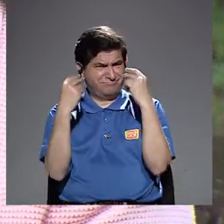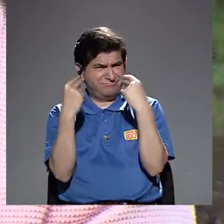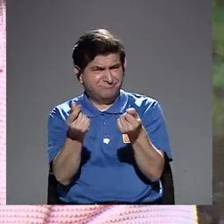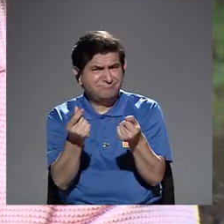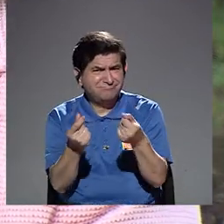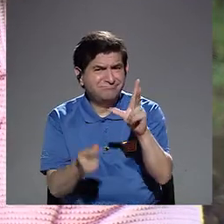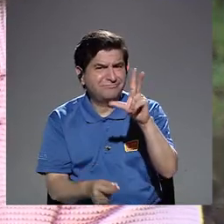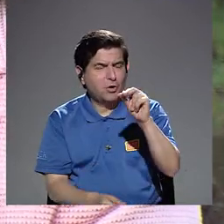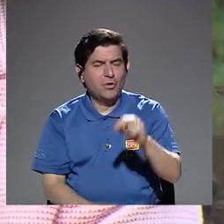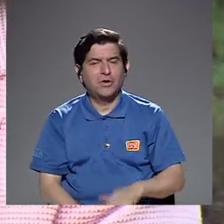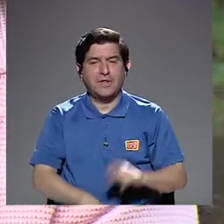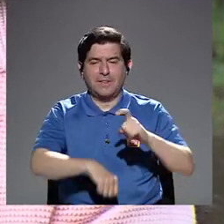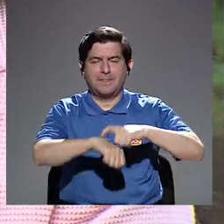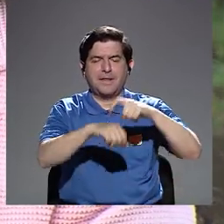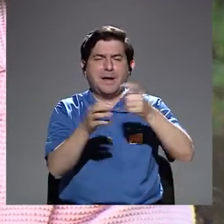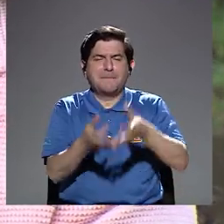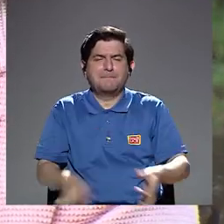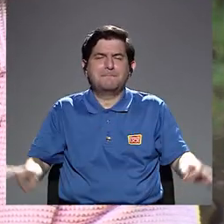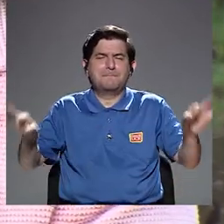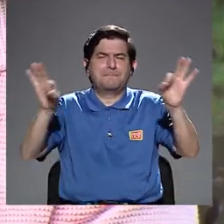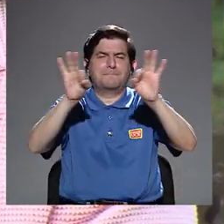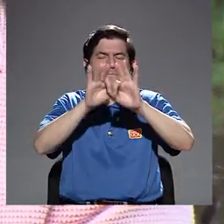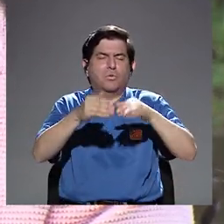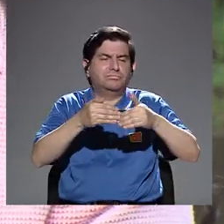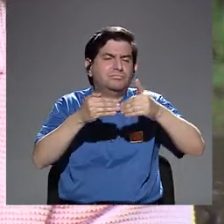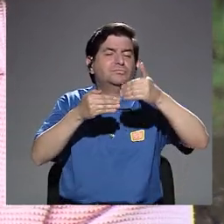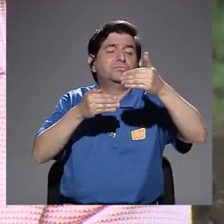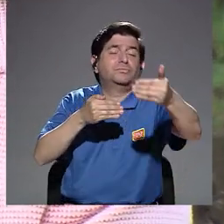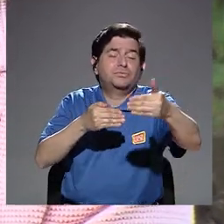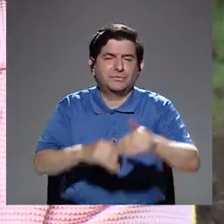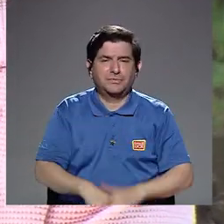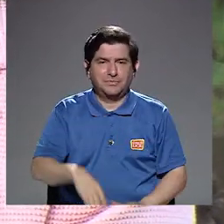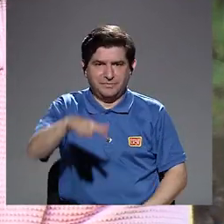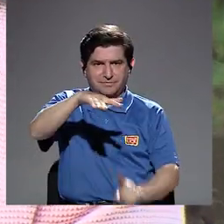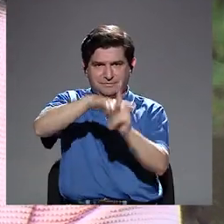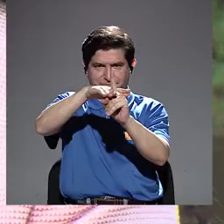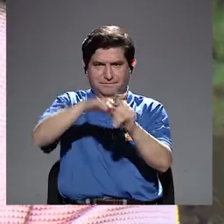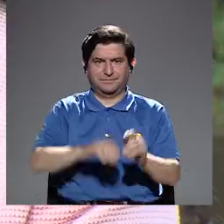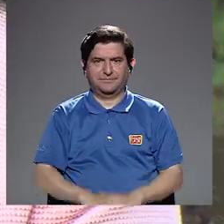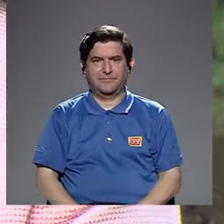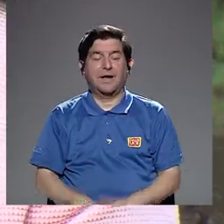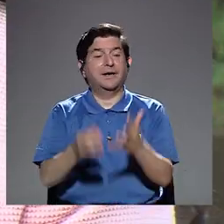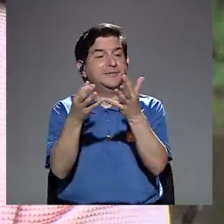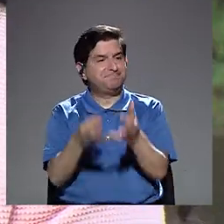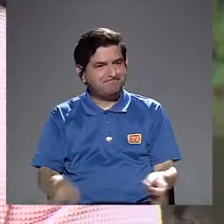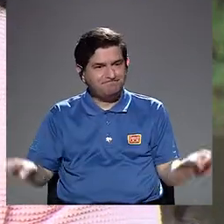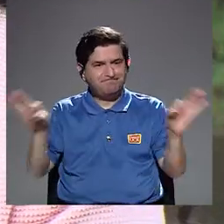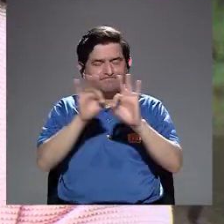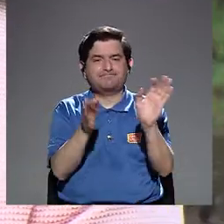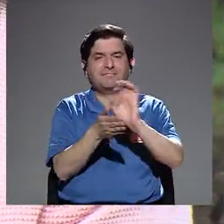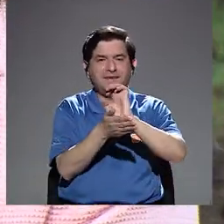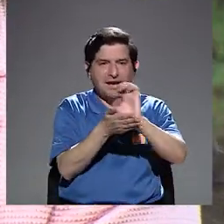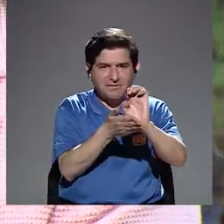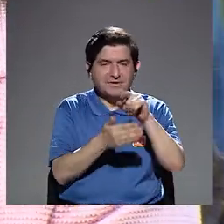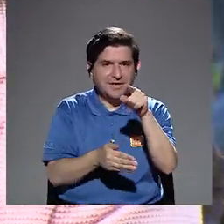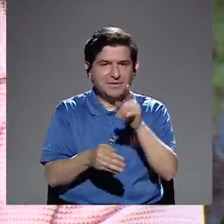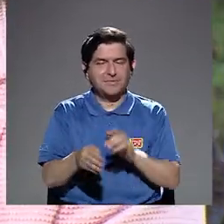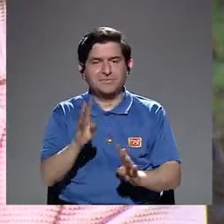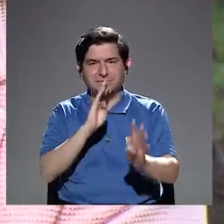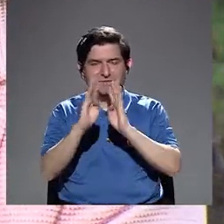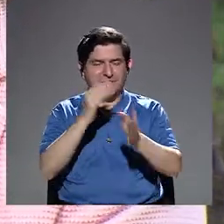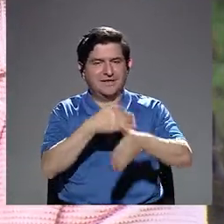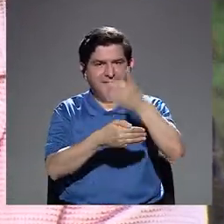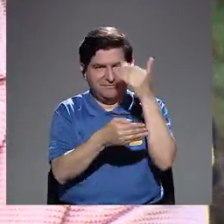la mañana. Hay un periodo importante de tiempo para llegar a ese desenlace como tal. De ahí que es sumamente importante la prevención a la que vos ahora